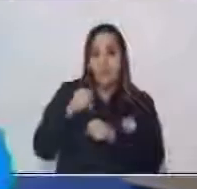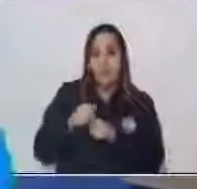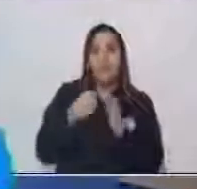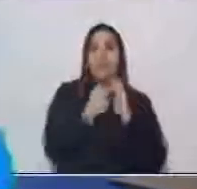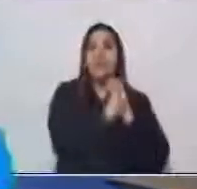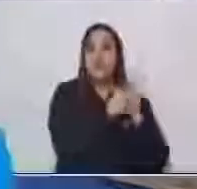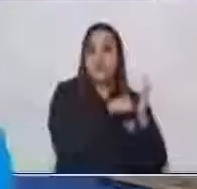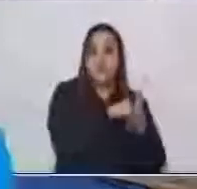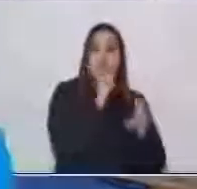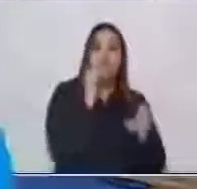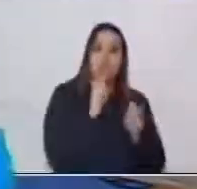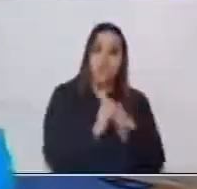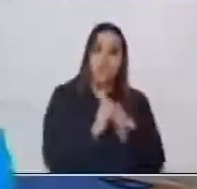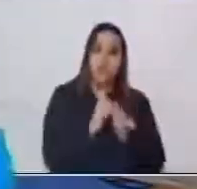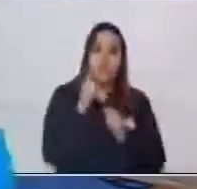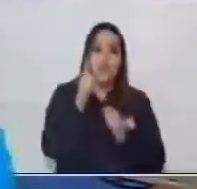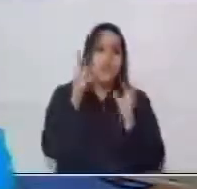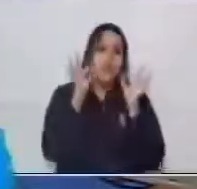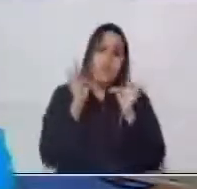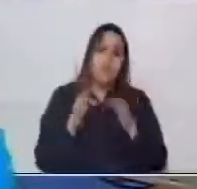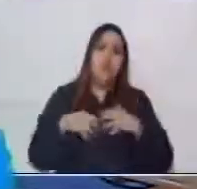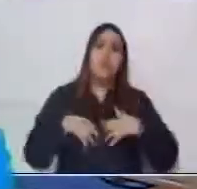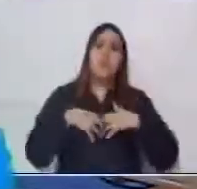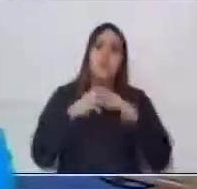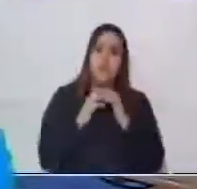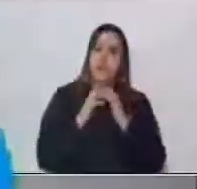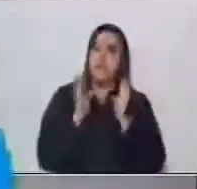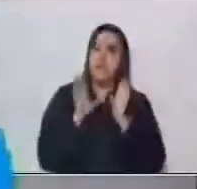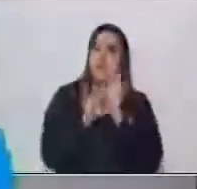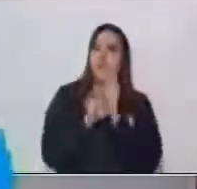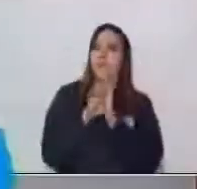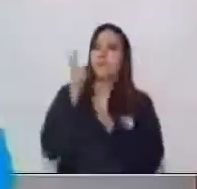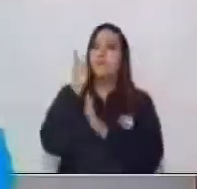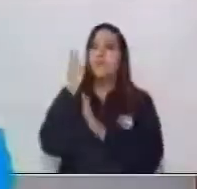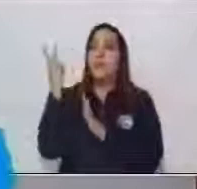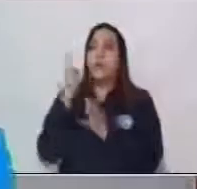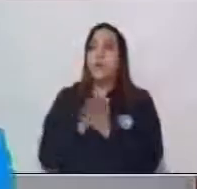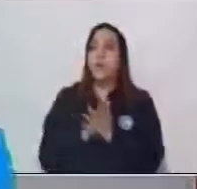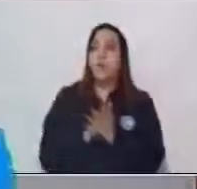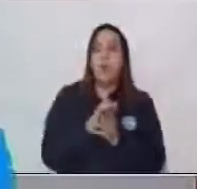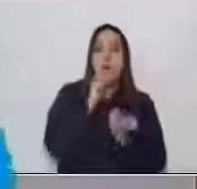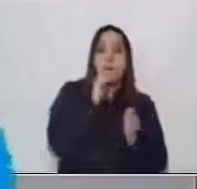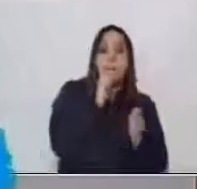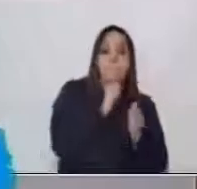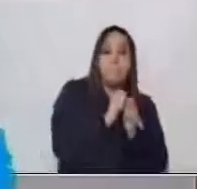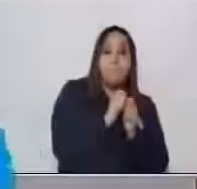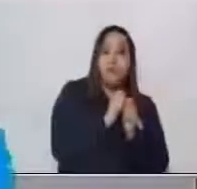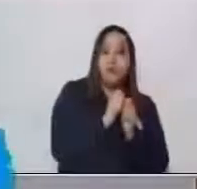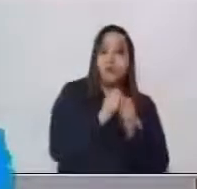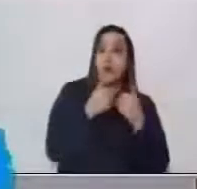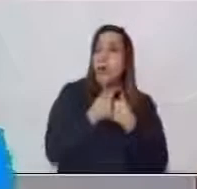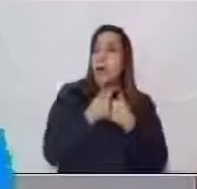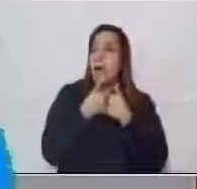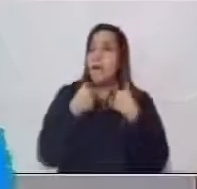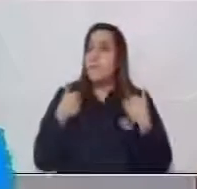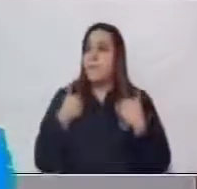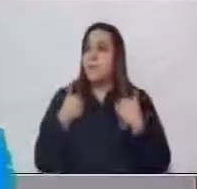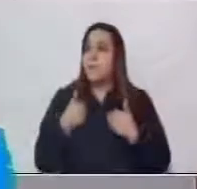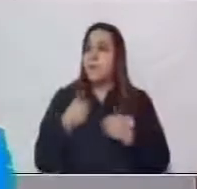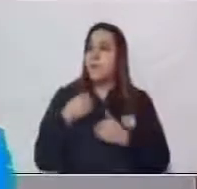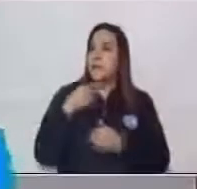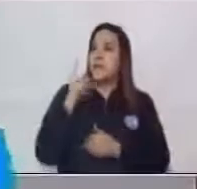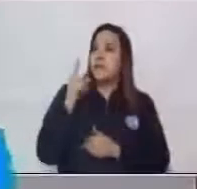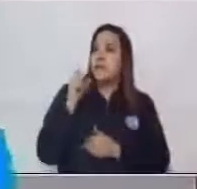puntuación y que lo hagas de forma creativa. Acá tenemos un ejemplo. Punto aparte, el degüello. ¿Sabes qué es degüello?